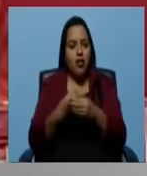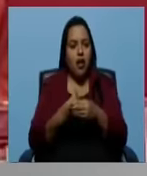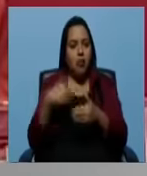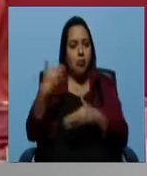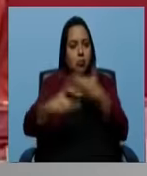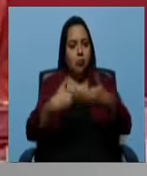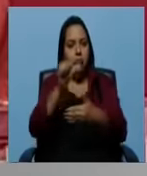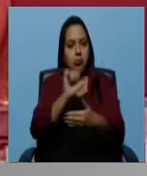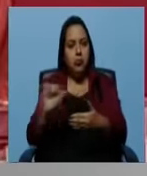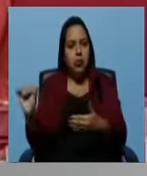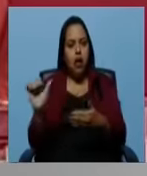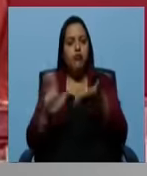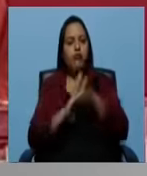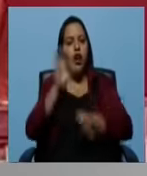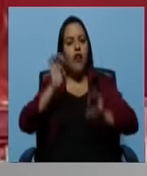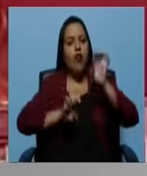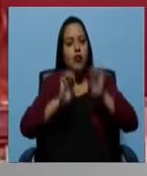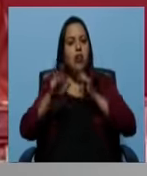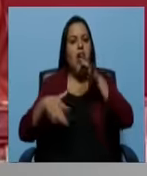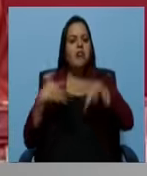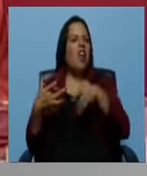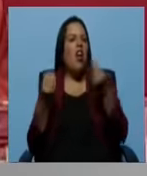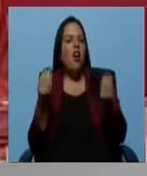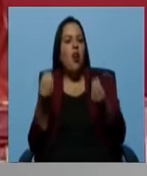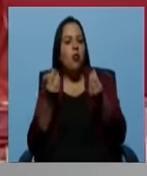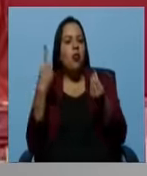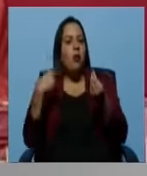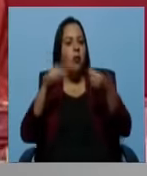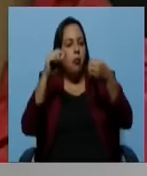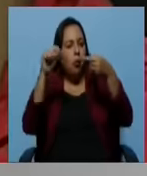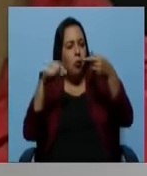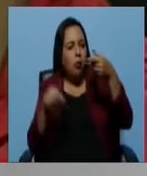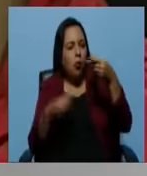las instrucciones, para la agenda, para la revisión,